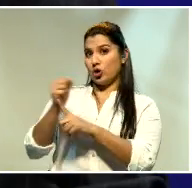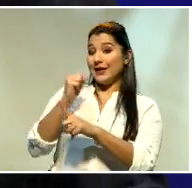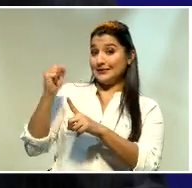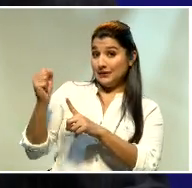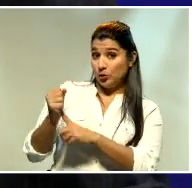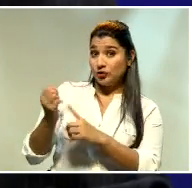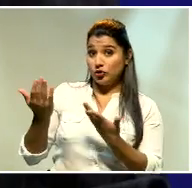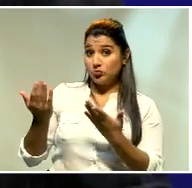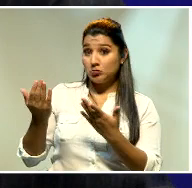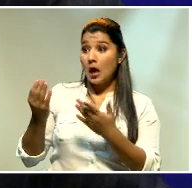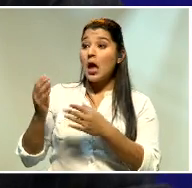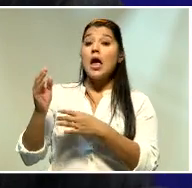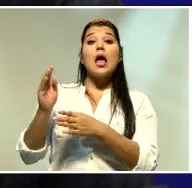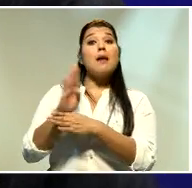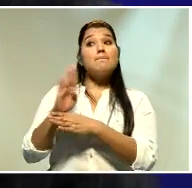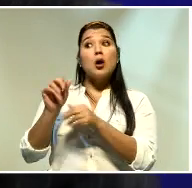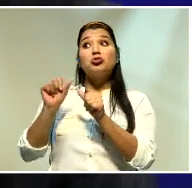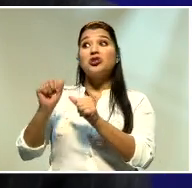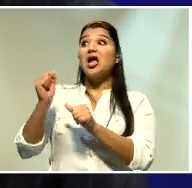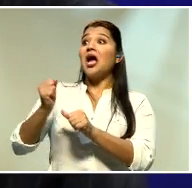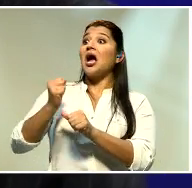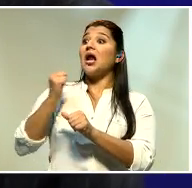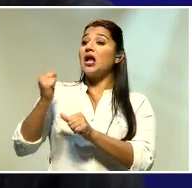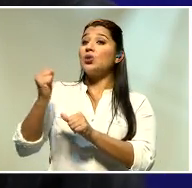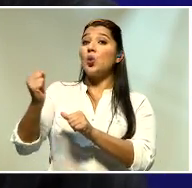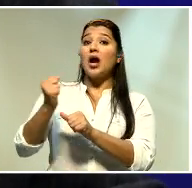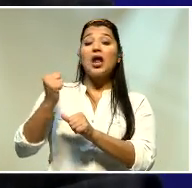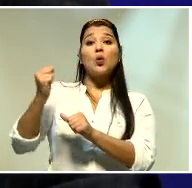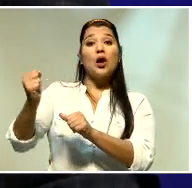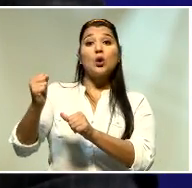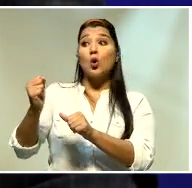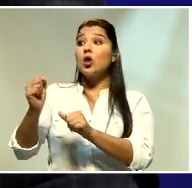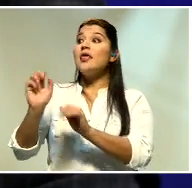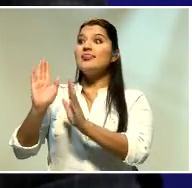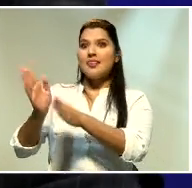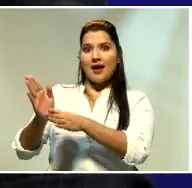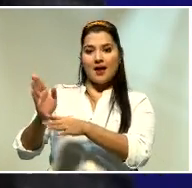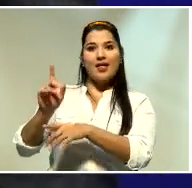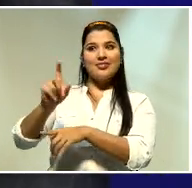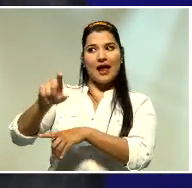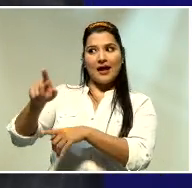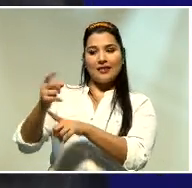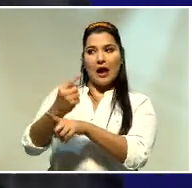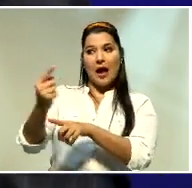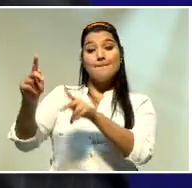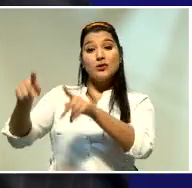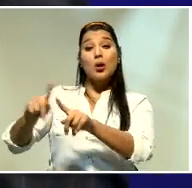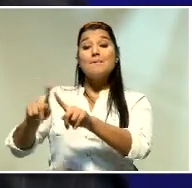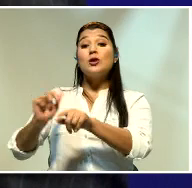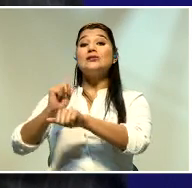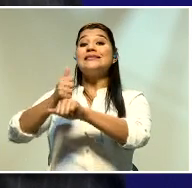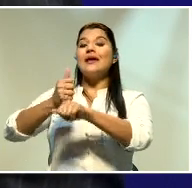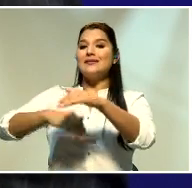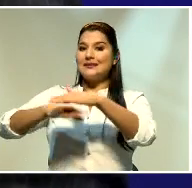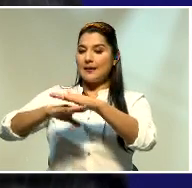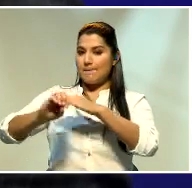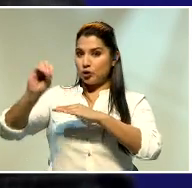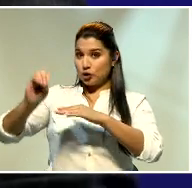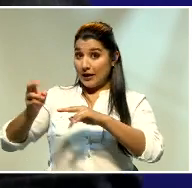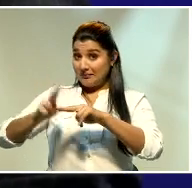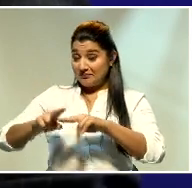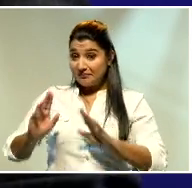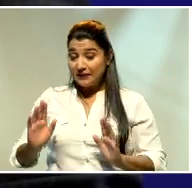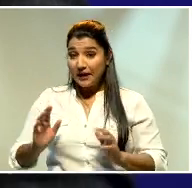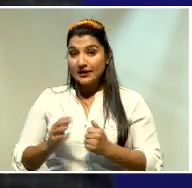quitaron la tarjeta y decimos, bueno, ahí está, fijamos una tasa de usura y sobre todo, teniendo el sistema del Centro de